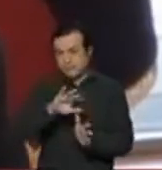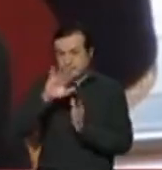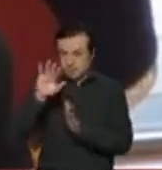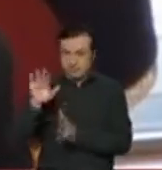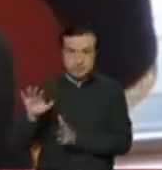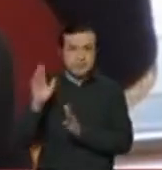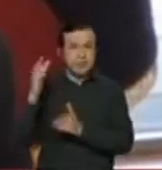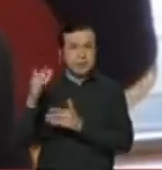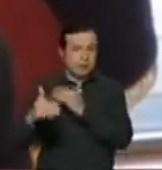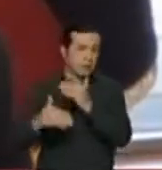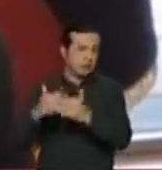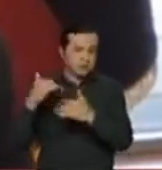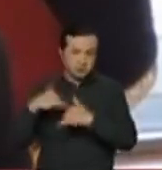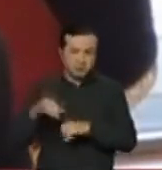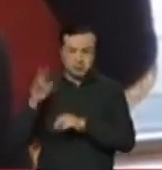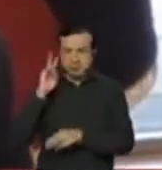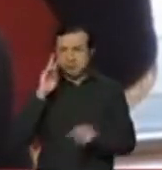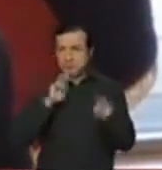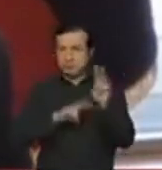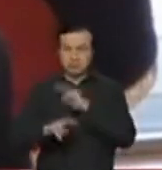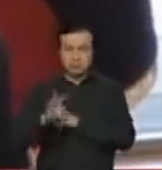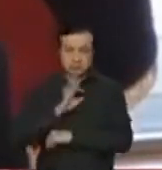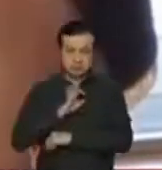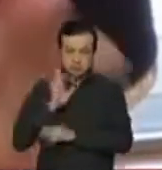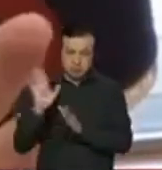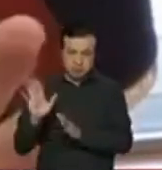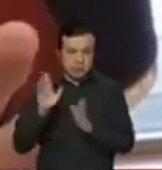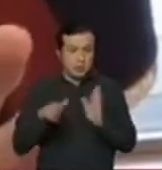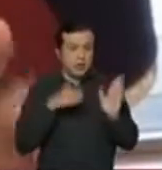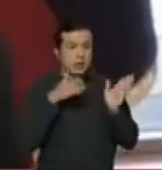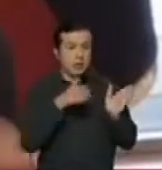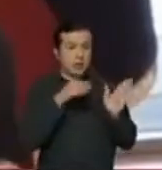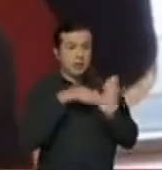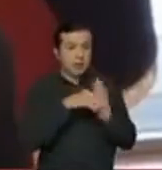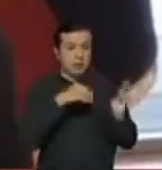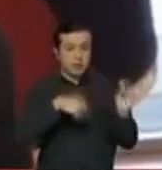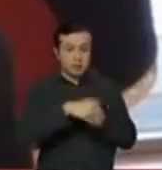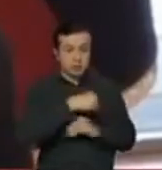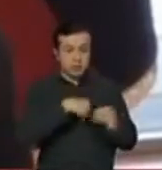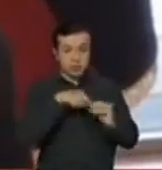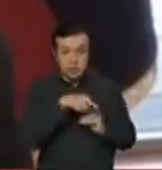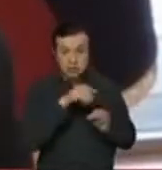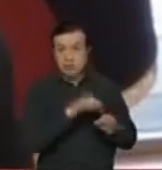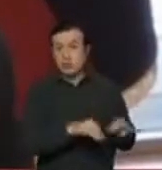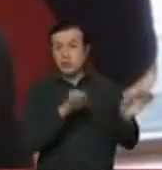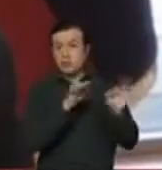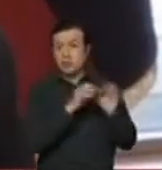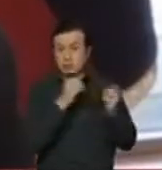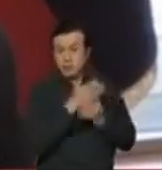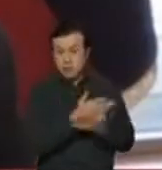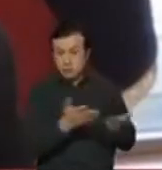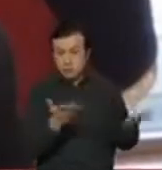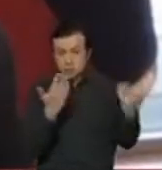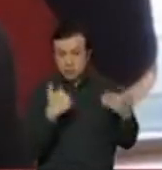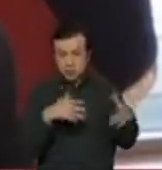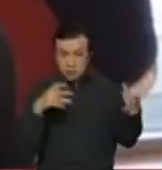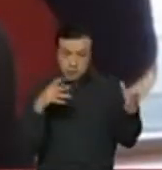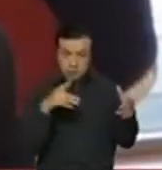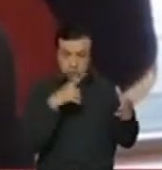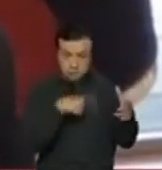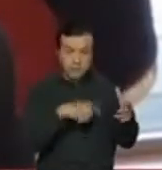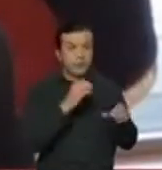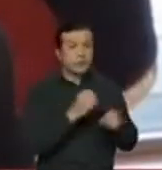porque estamos dando un análisis técnico. Pero la banca de inversión es sumamente importante de mencionar, porque aparte de ser